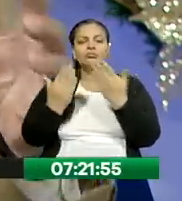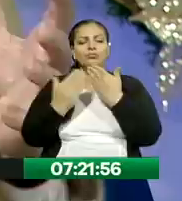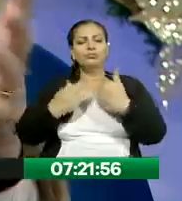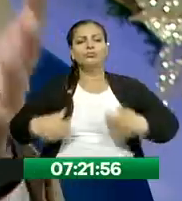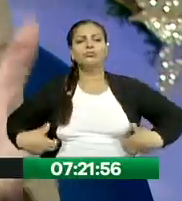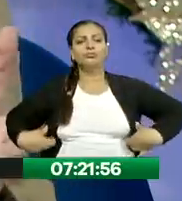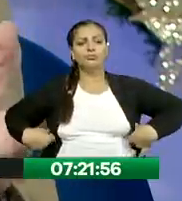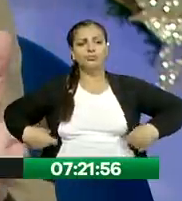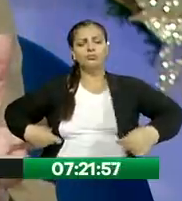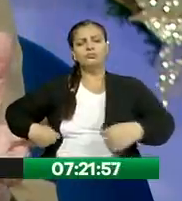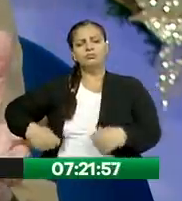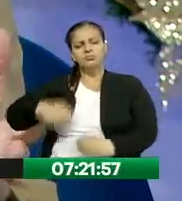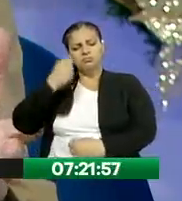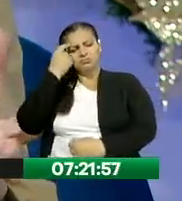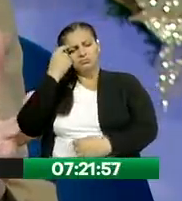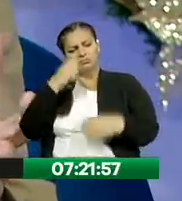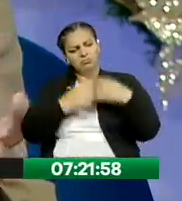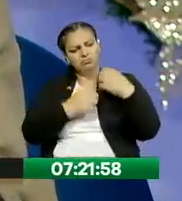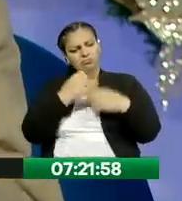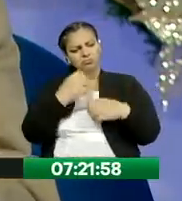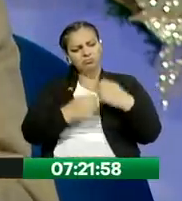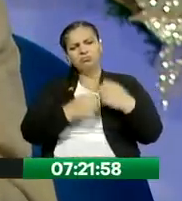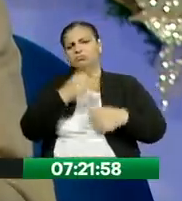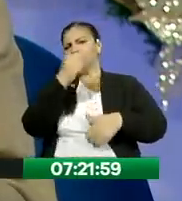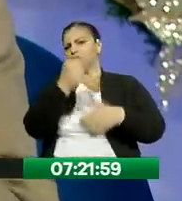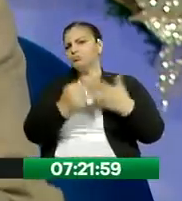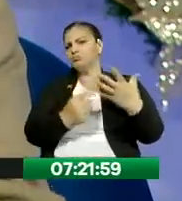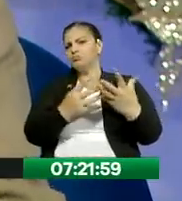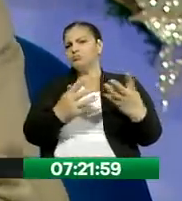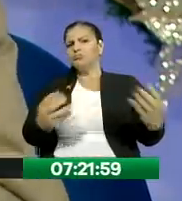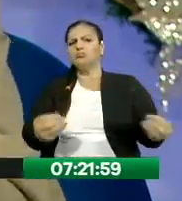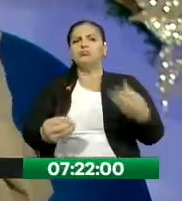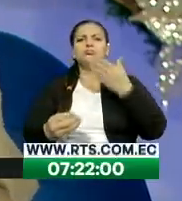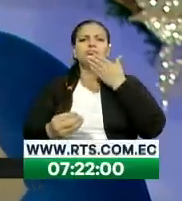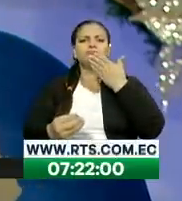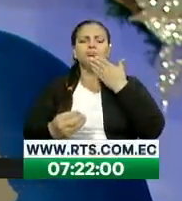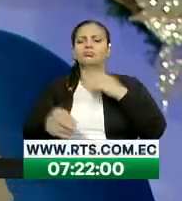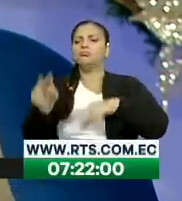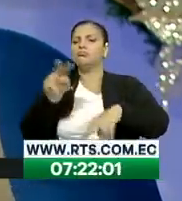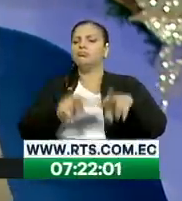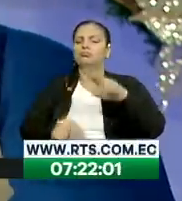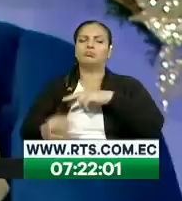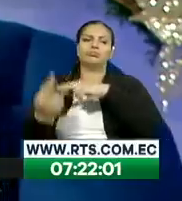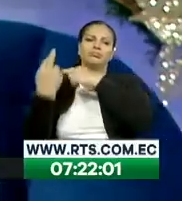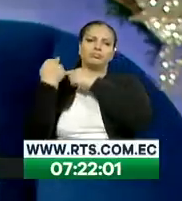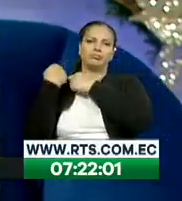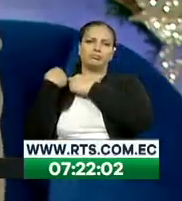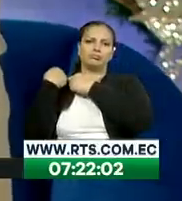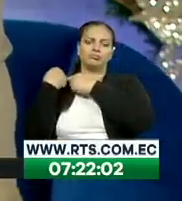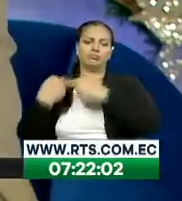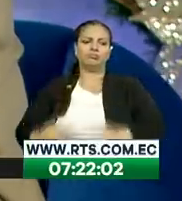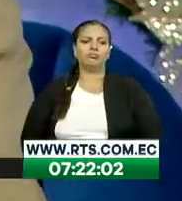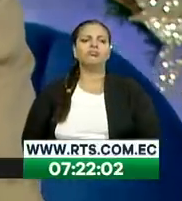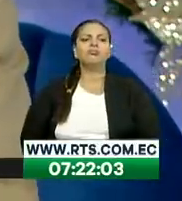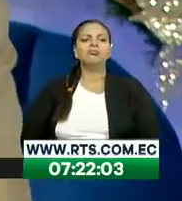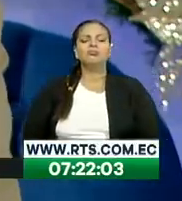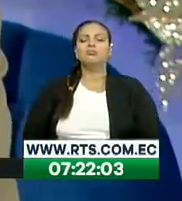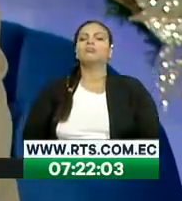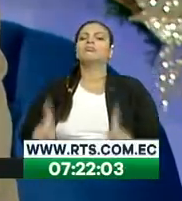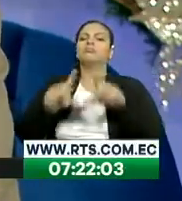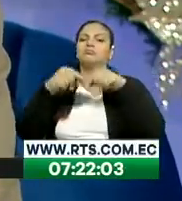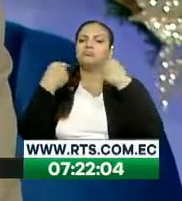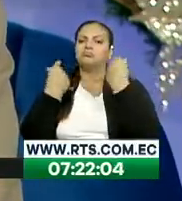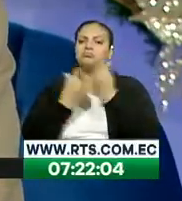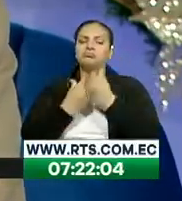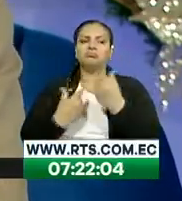diversas organizaciones del país, de gubernamentales, sociales, académicas y de todo